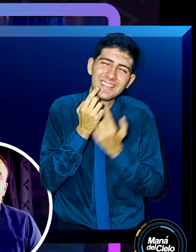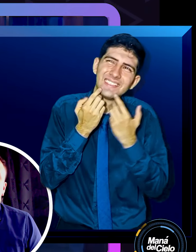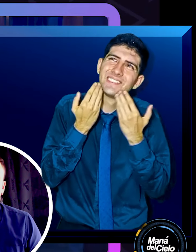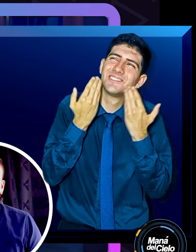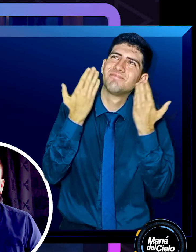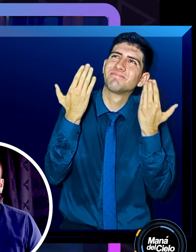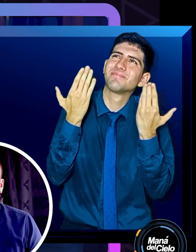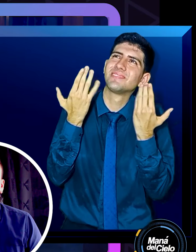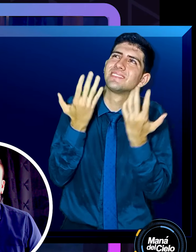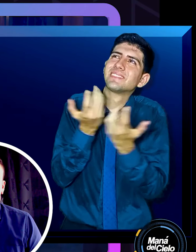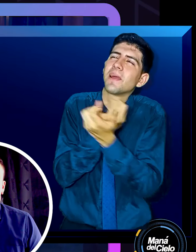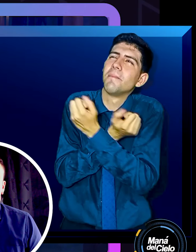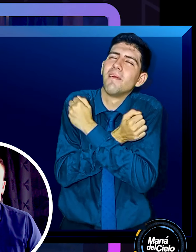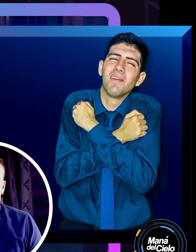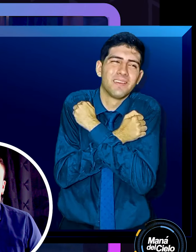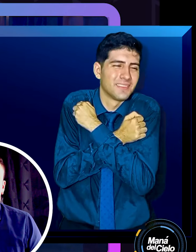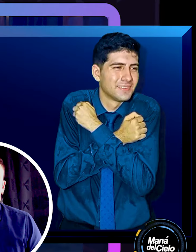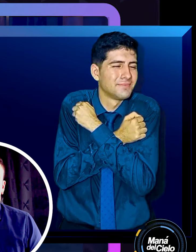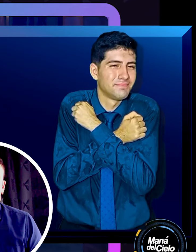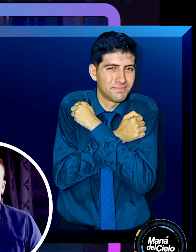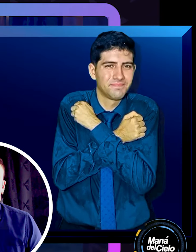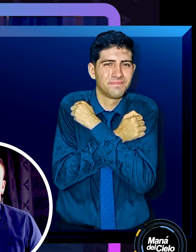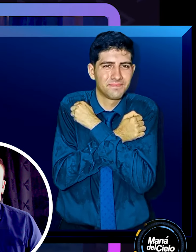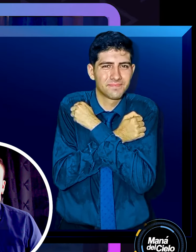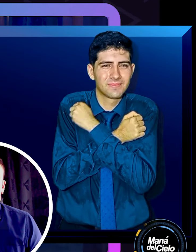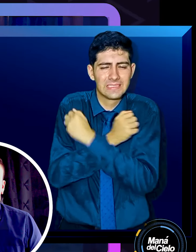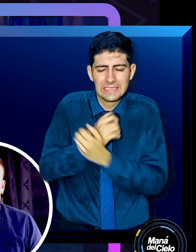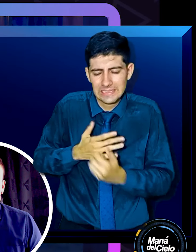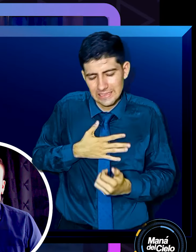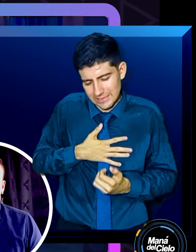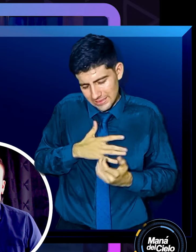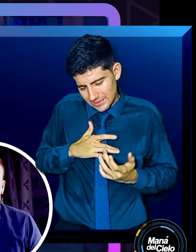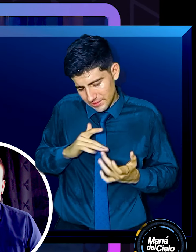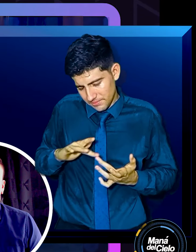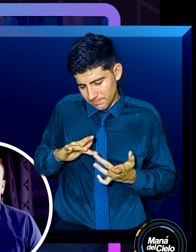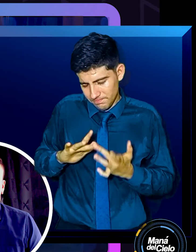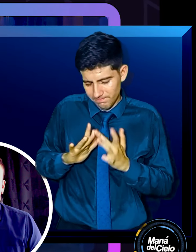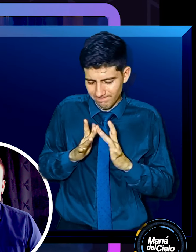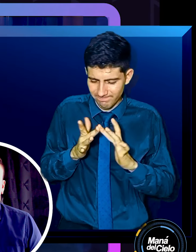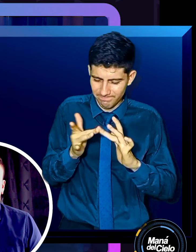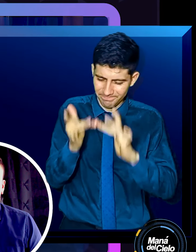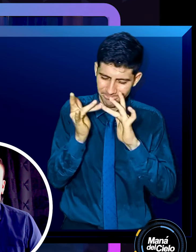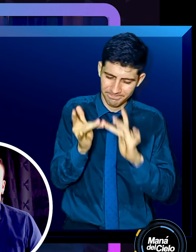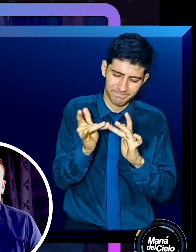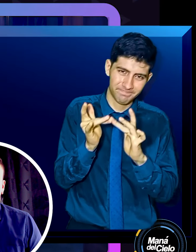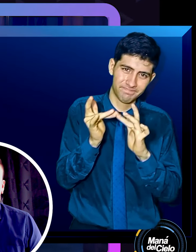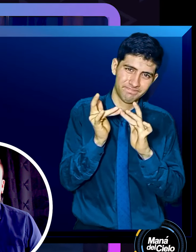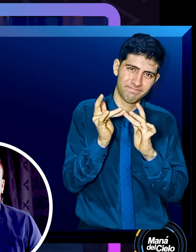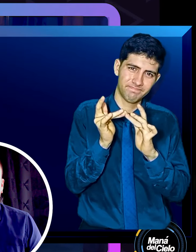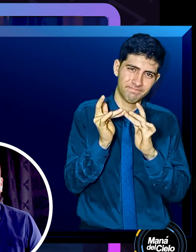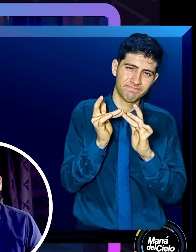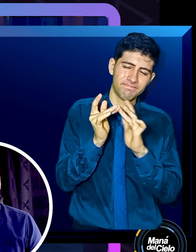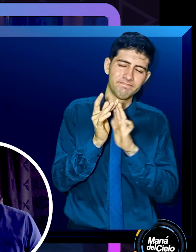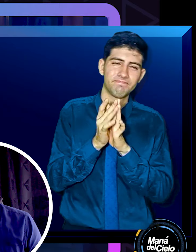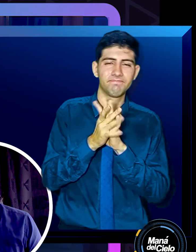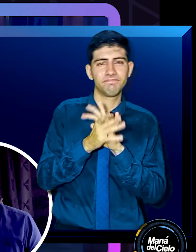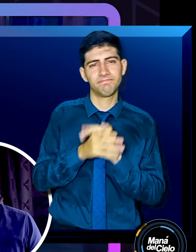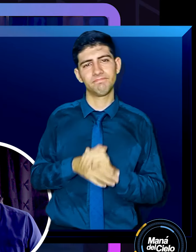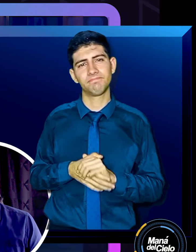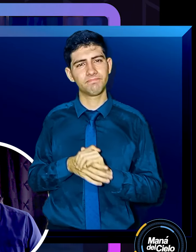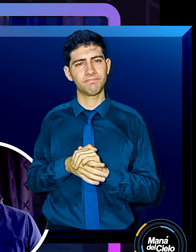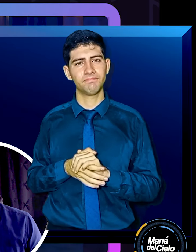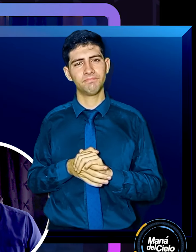amar, les duelen las cosas. Dios te hizo un ser humano.